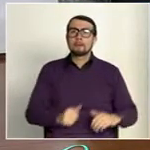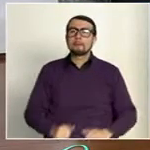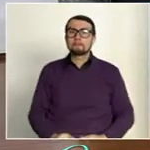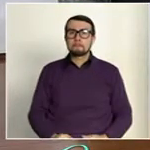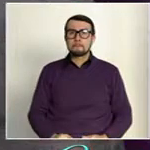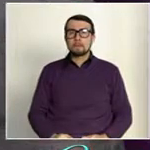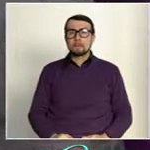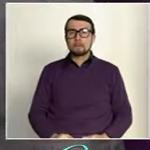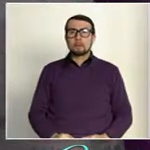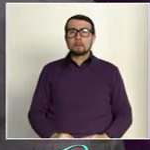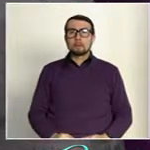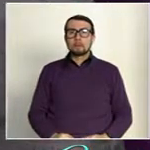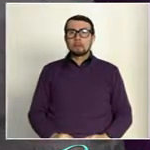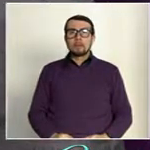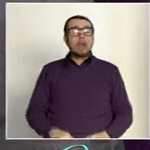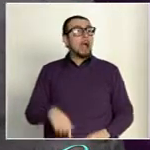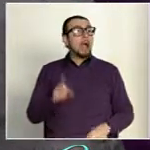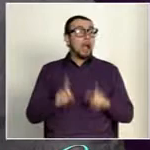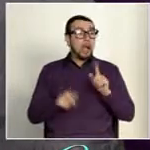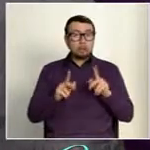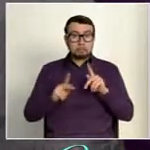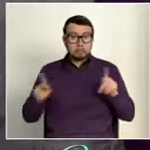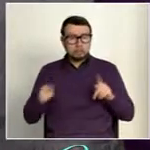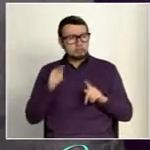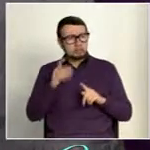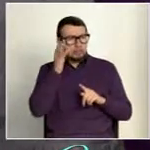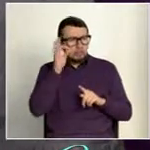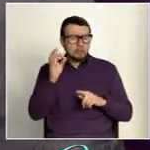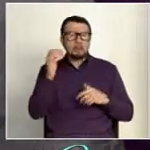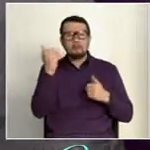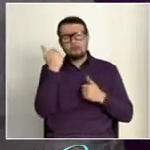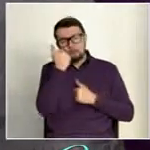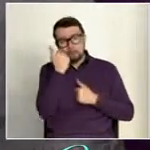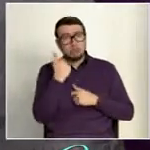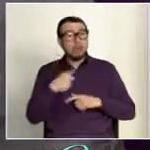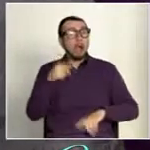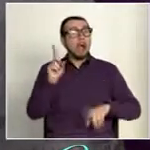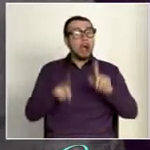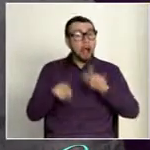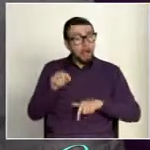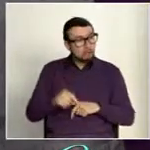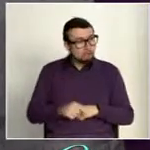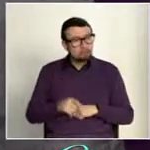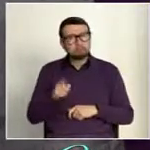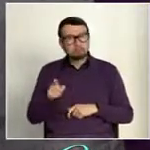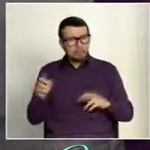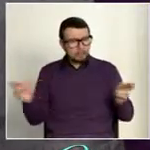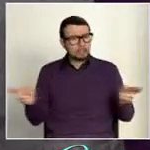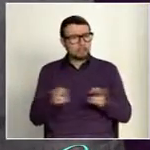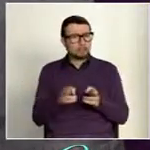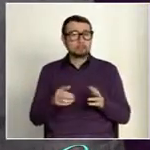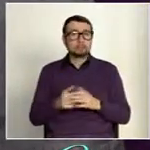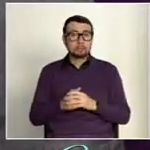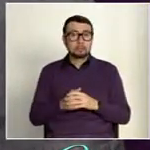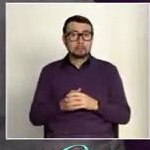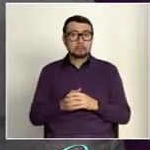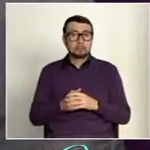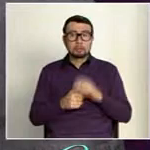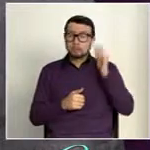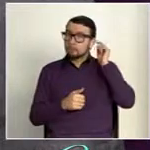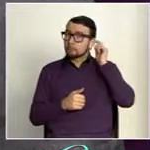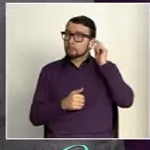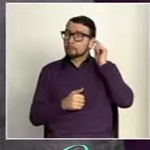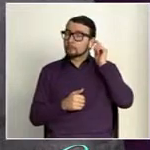hay personas que están padeciendo ciertas patologías. Yo tengo este resumen y ustedes me perdonan que yo esté acá tratando de resumírselos